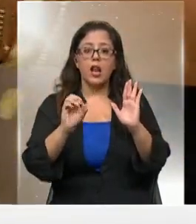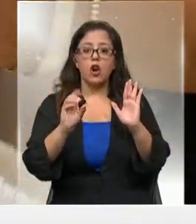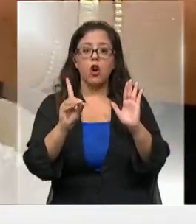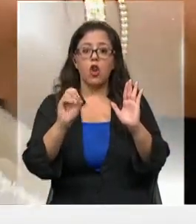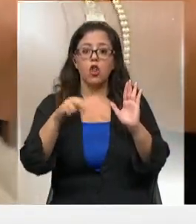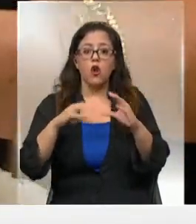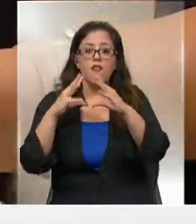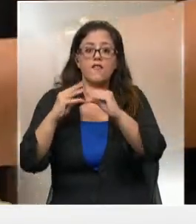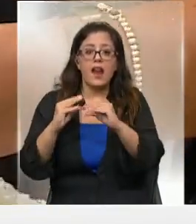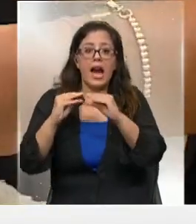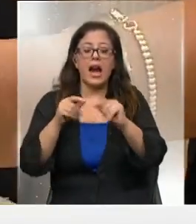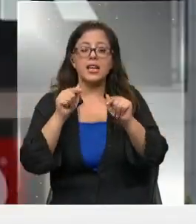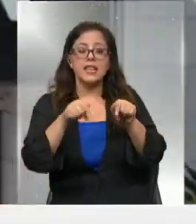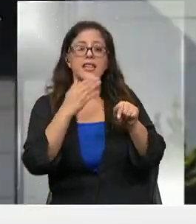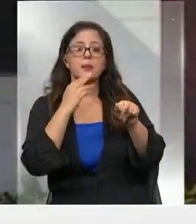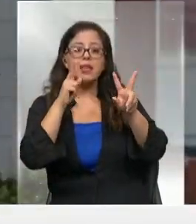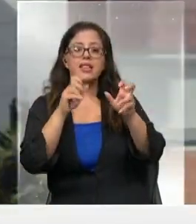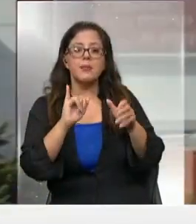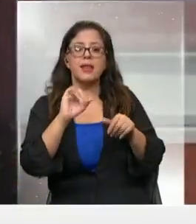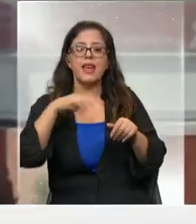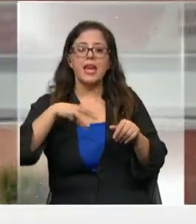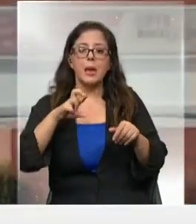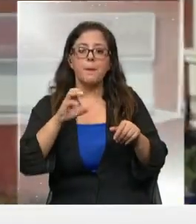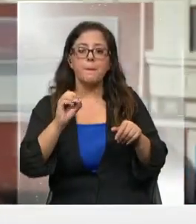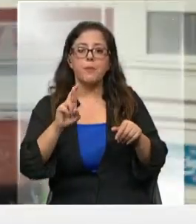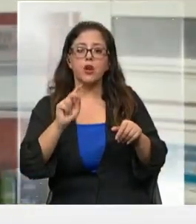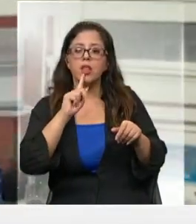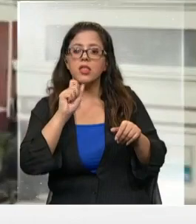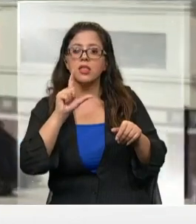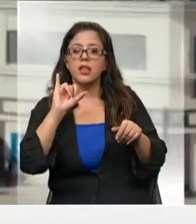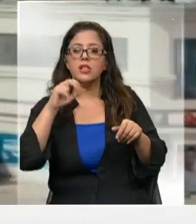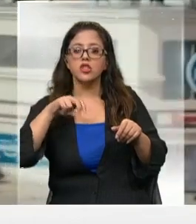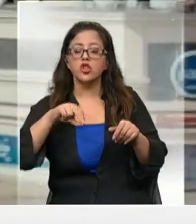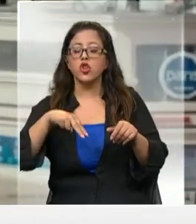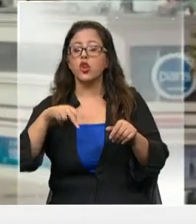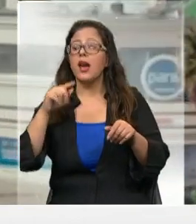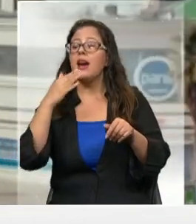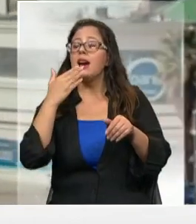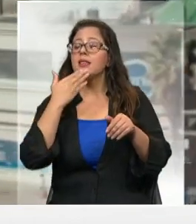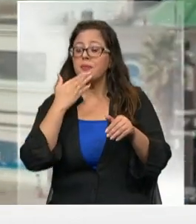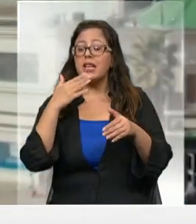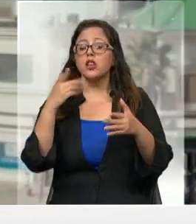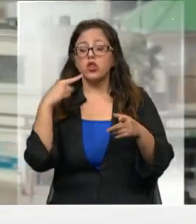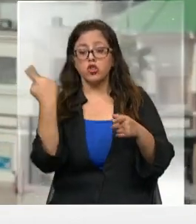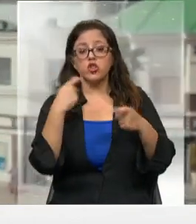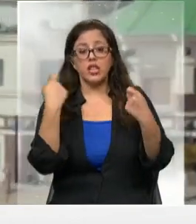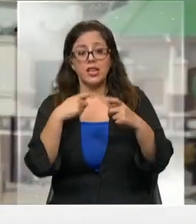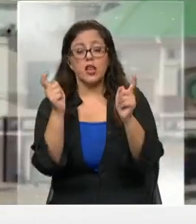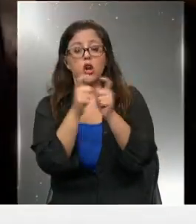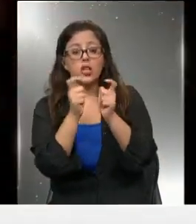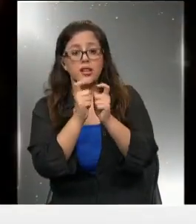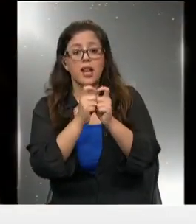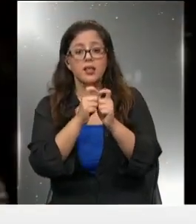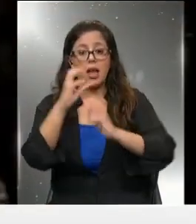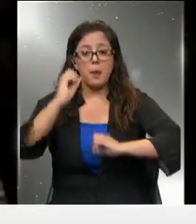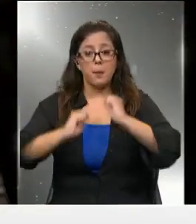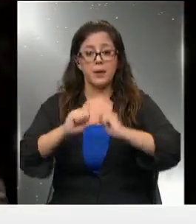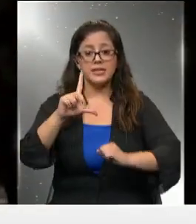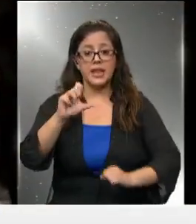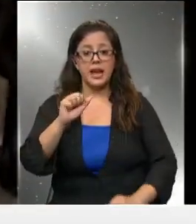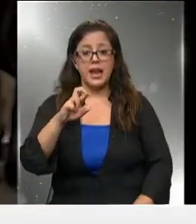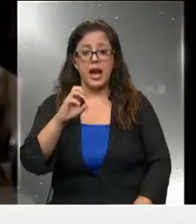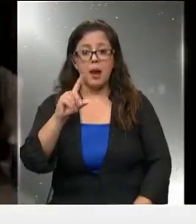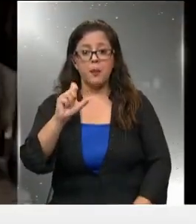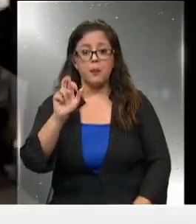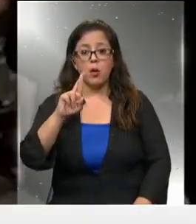está la importación. Intentamos contactarnos con tiendas La Polar, pero no obtuvimos respuesta desde la multitienda que hoy se